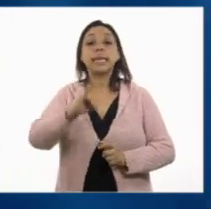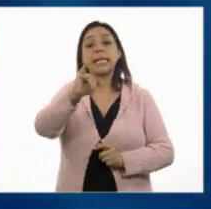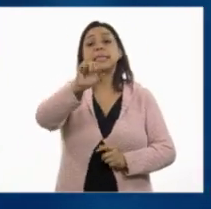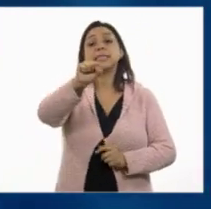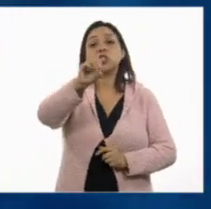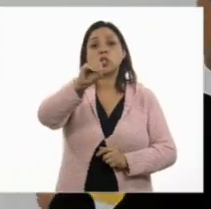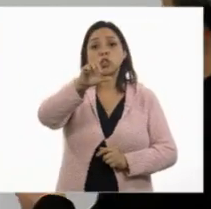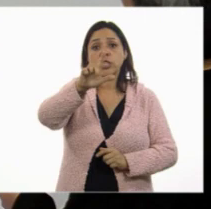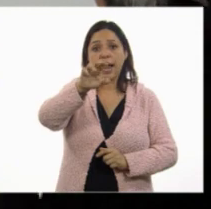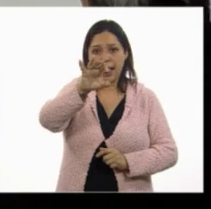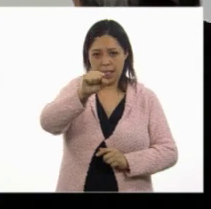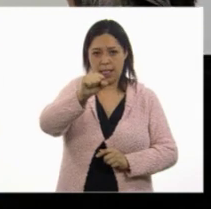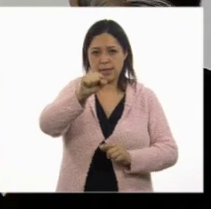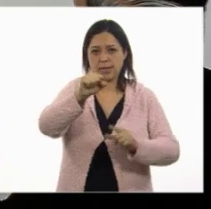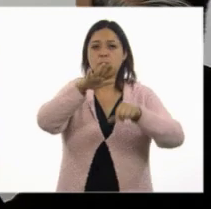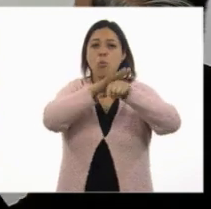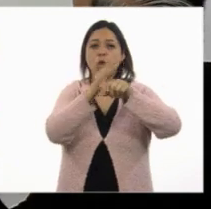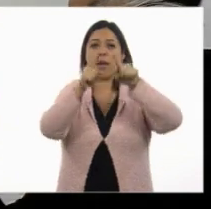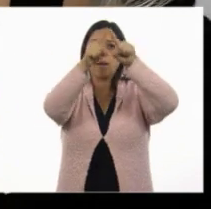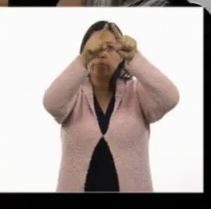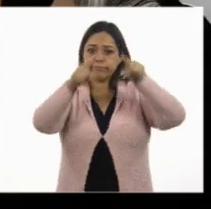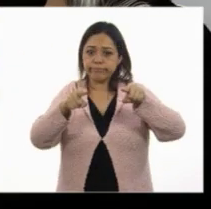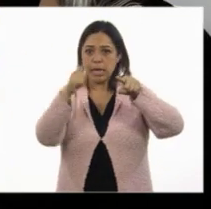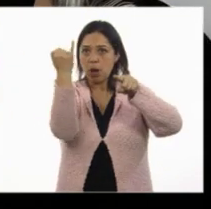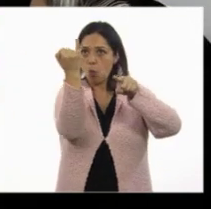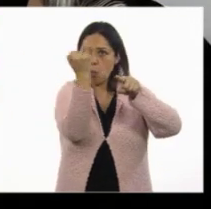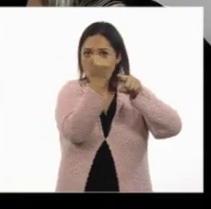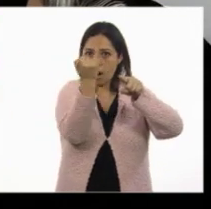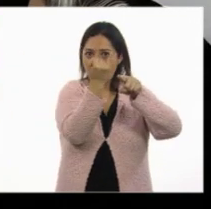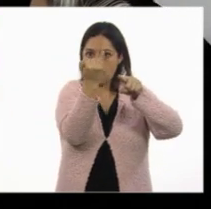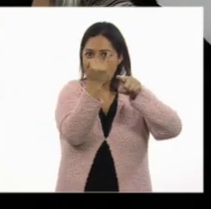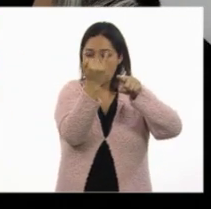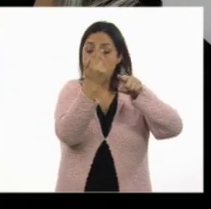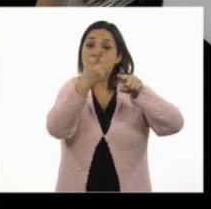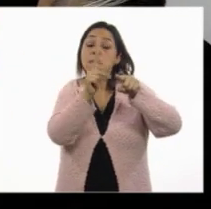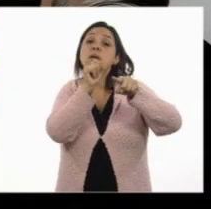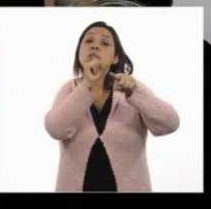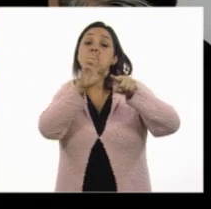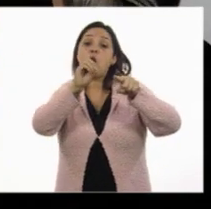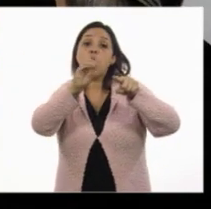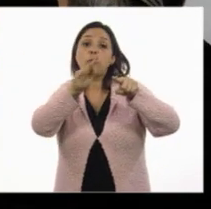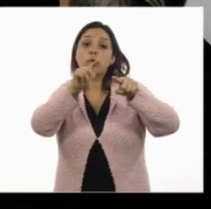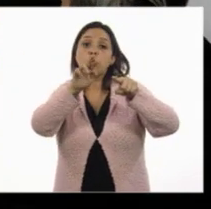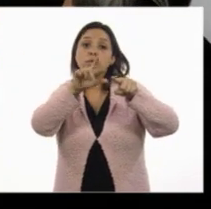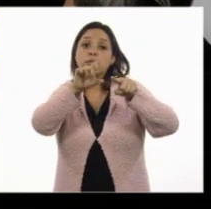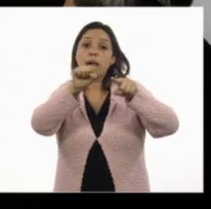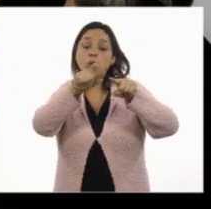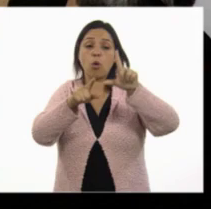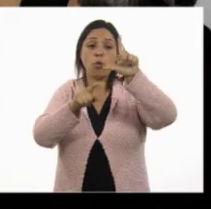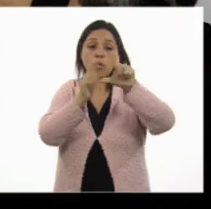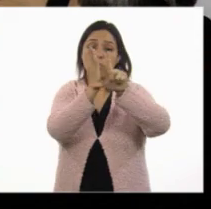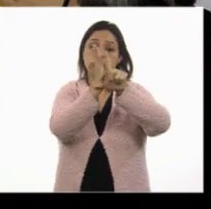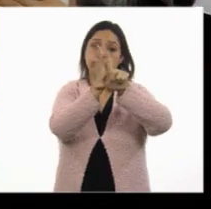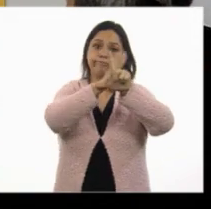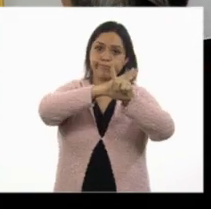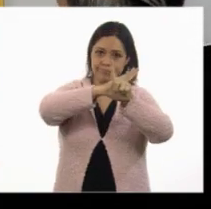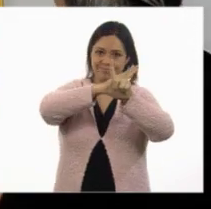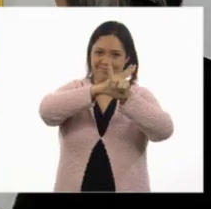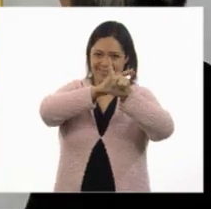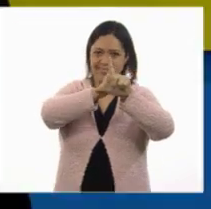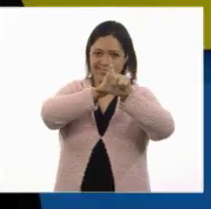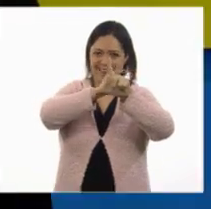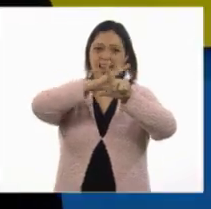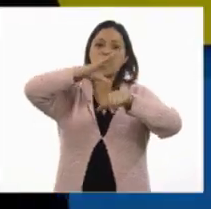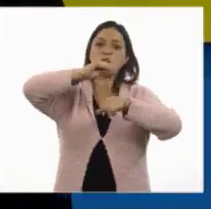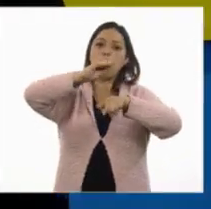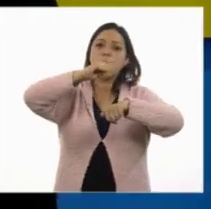isósceles, pero también es un triángulo obtusángulo por el tipo de ángulo que tiene el